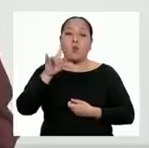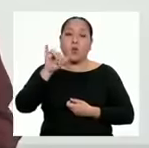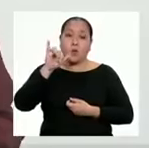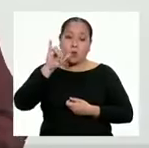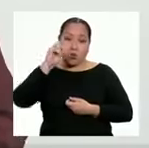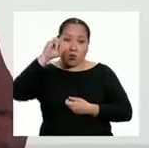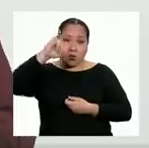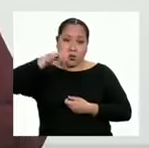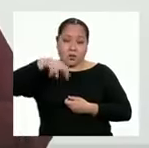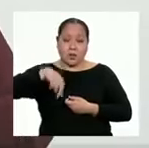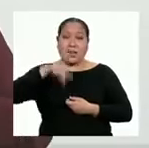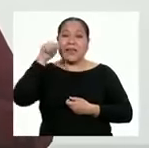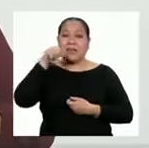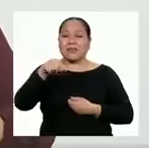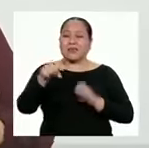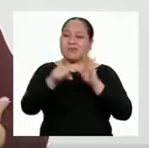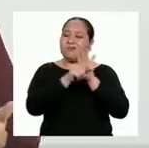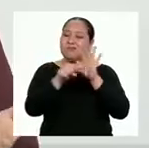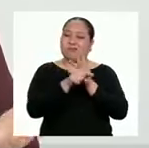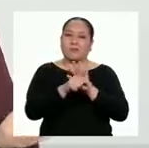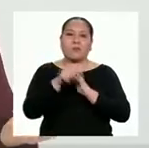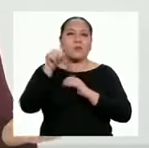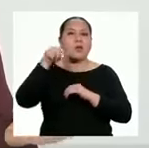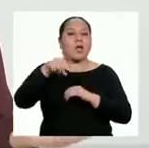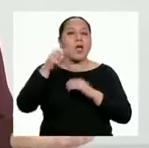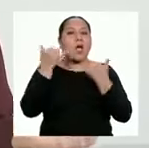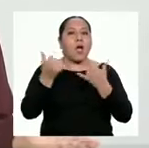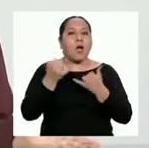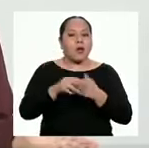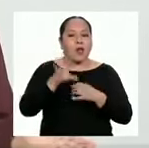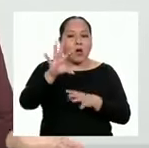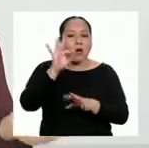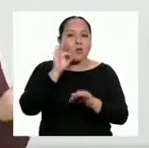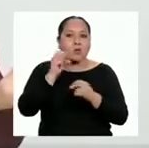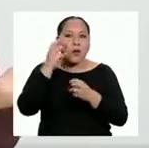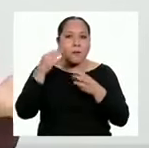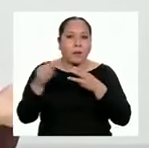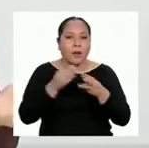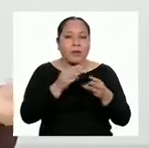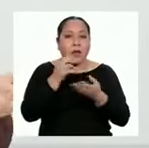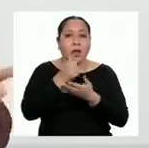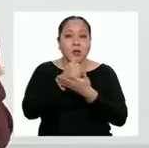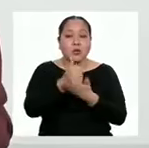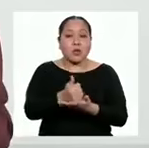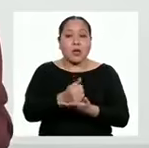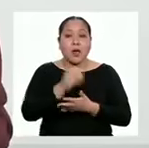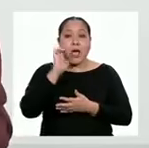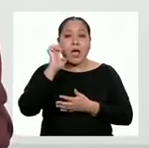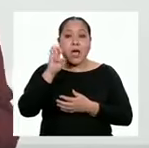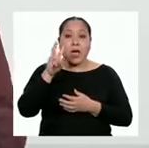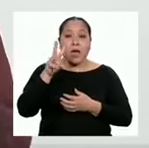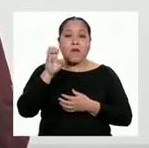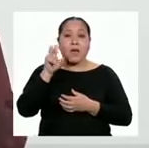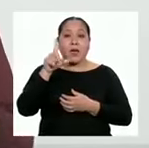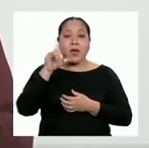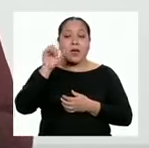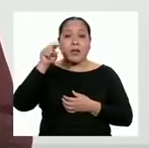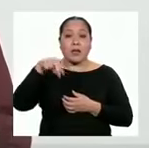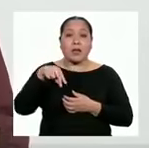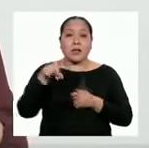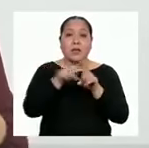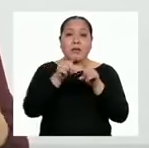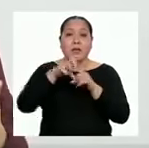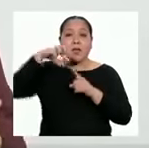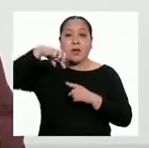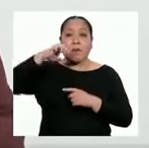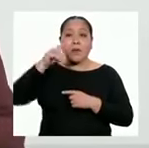negativo. Ahora hay que dedicarnos a encontrar una manera de ayudar a Evelyn y a Pedro. Y para